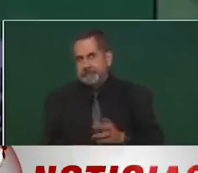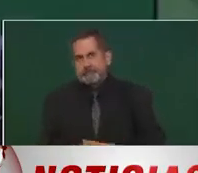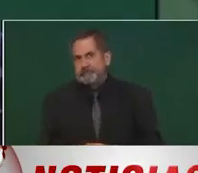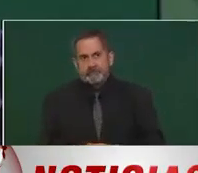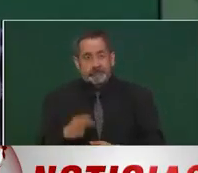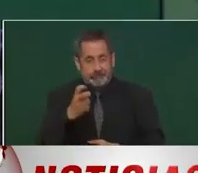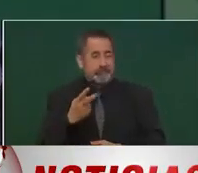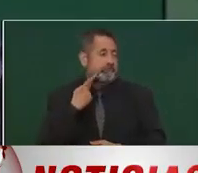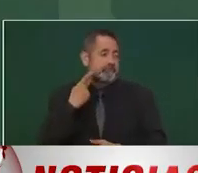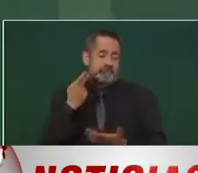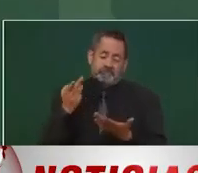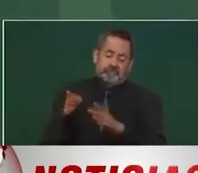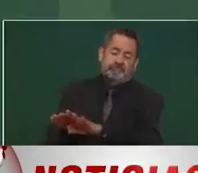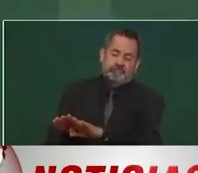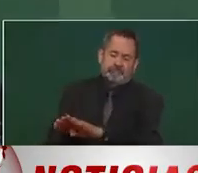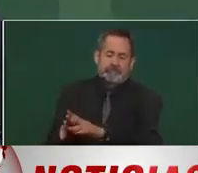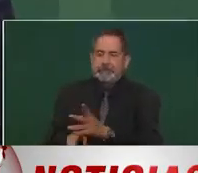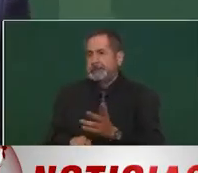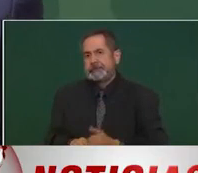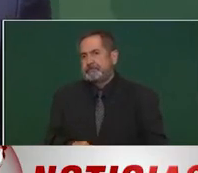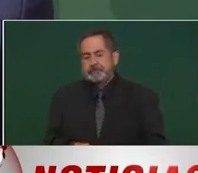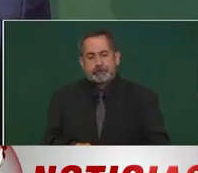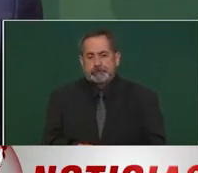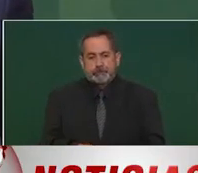muy tristes, muy difíciles y nosotros lo padecemos aquí.